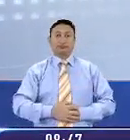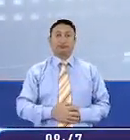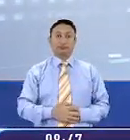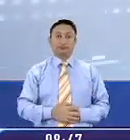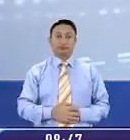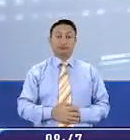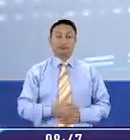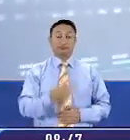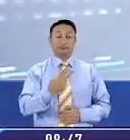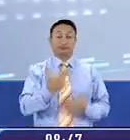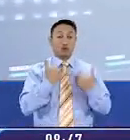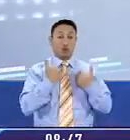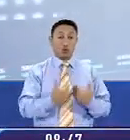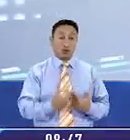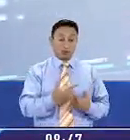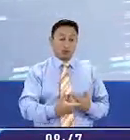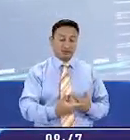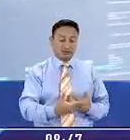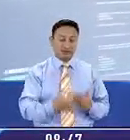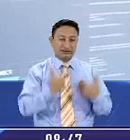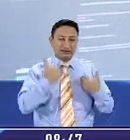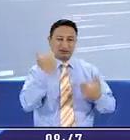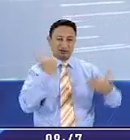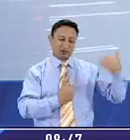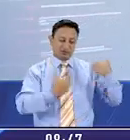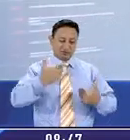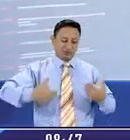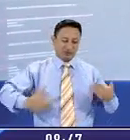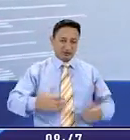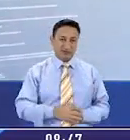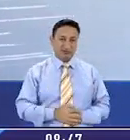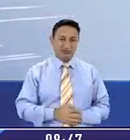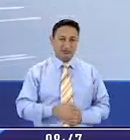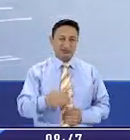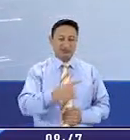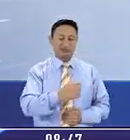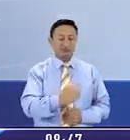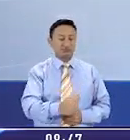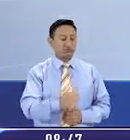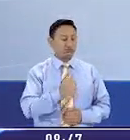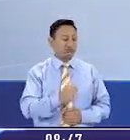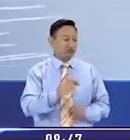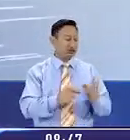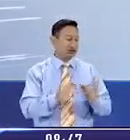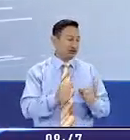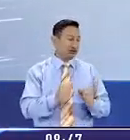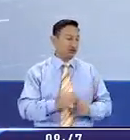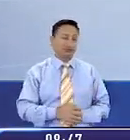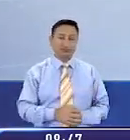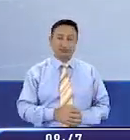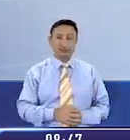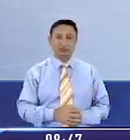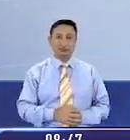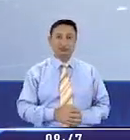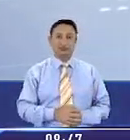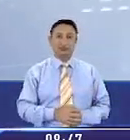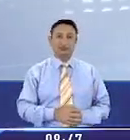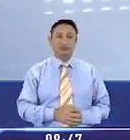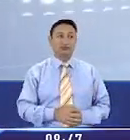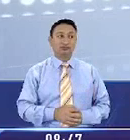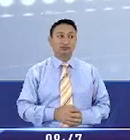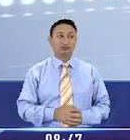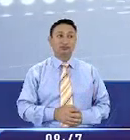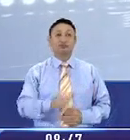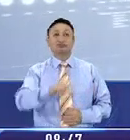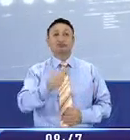Y dos cuerpos incinerados con algunas partes cortadas. La escena fue escalofriante para muchos. La Armada envió